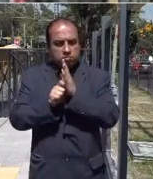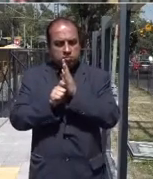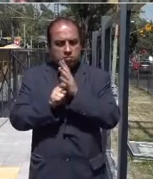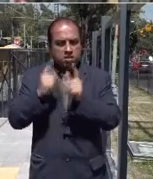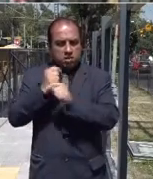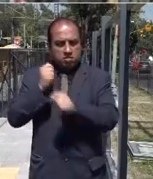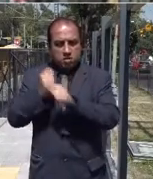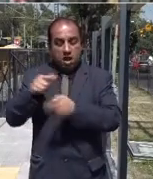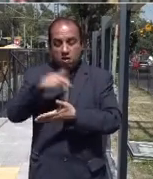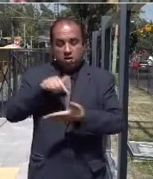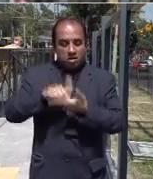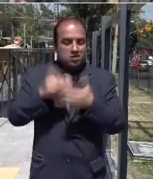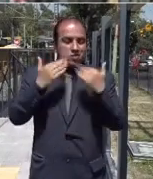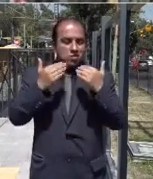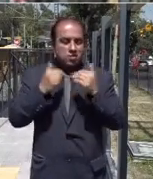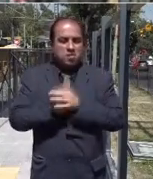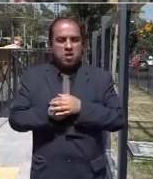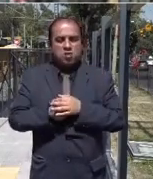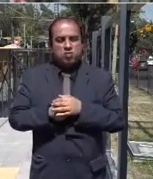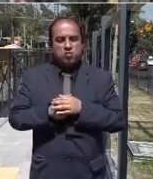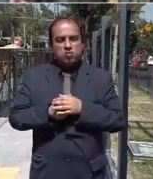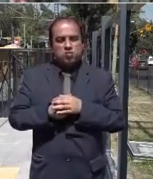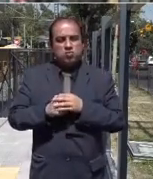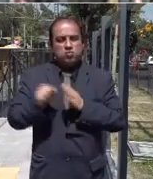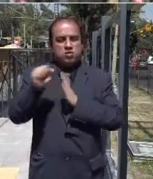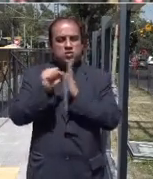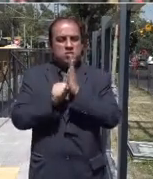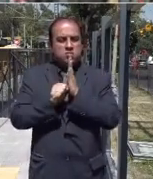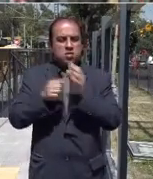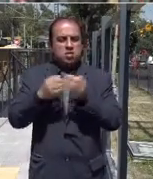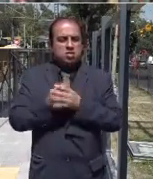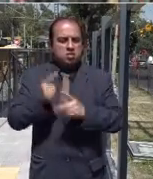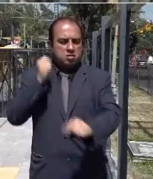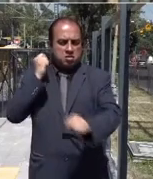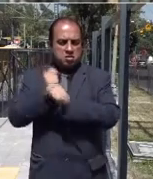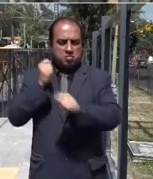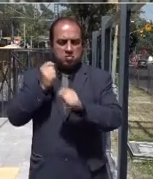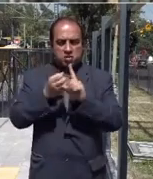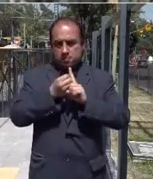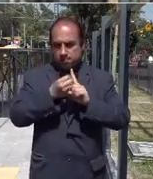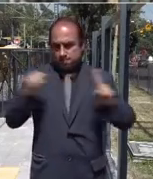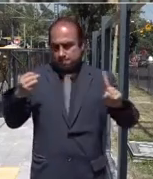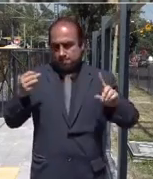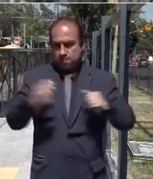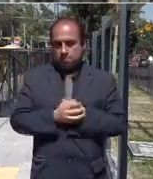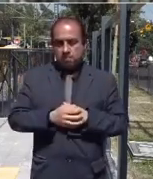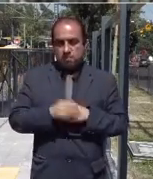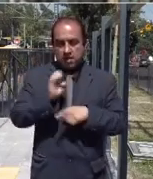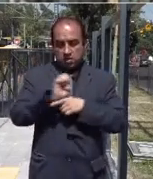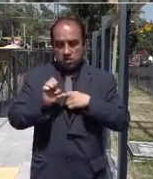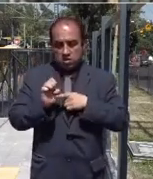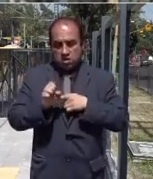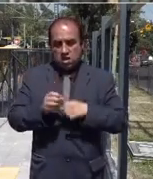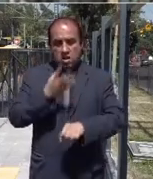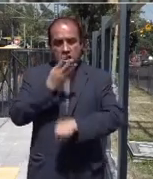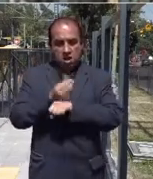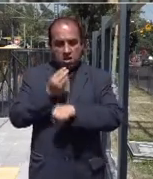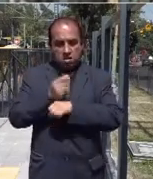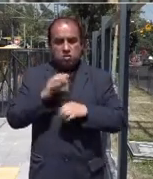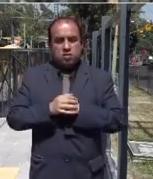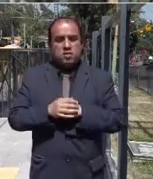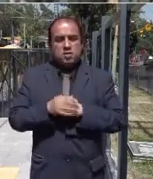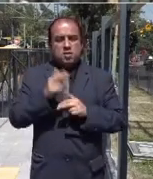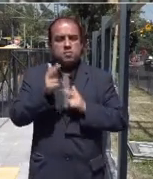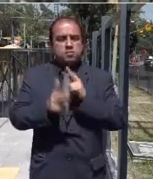había una red de transporte estructurada. Entonces, la renovación del tren ligero